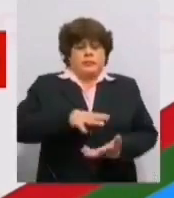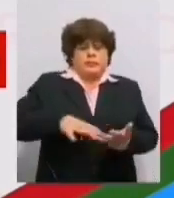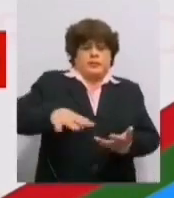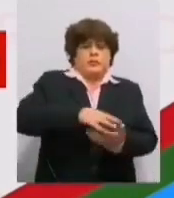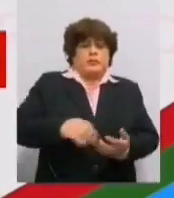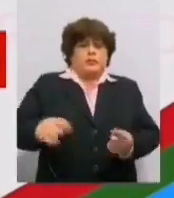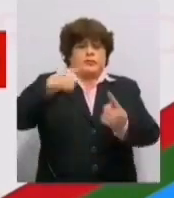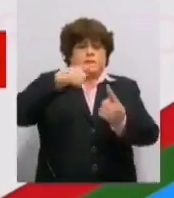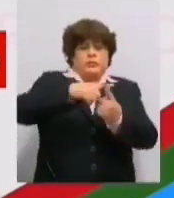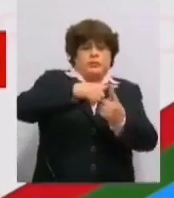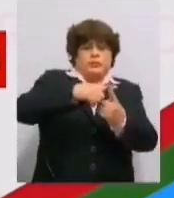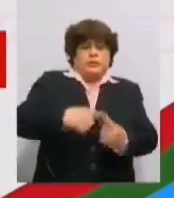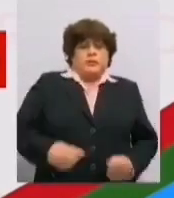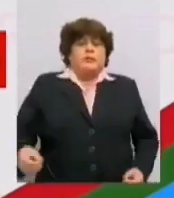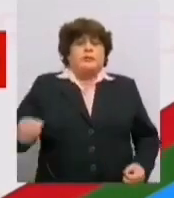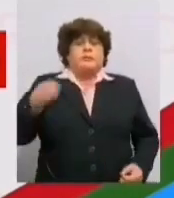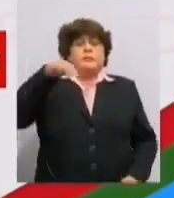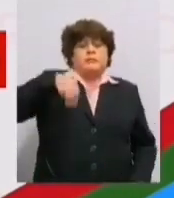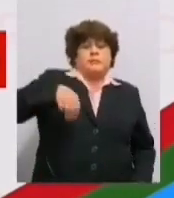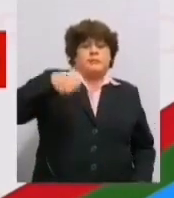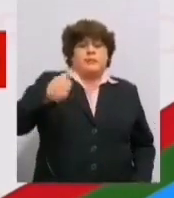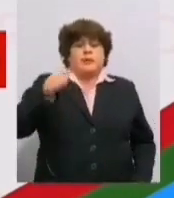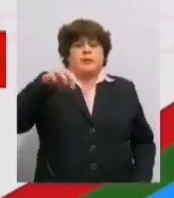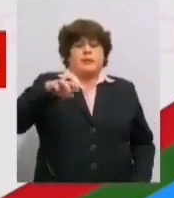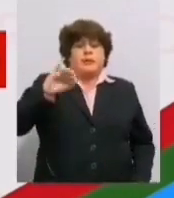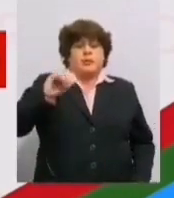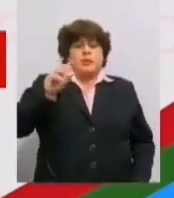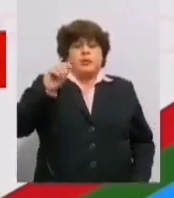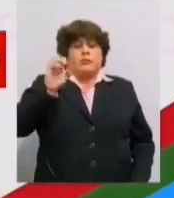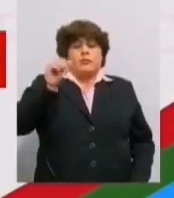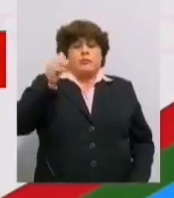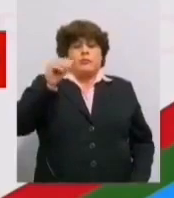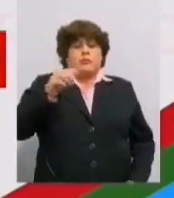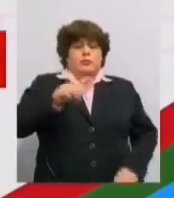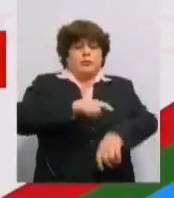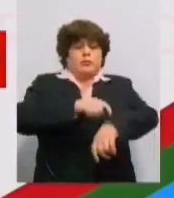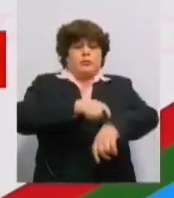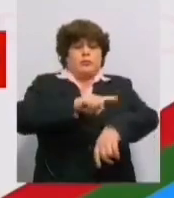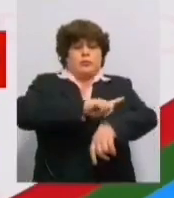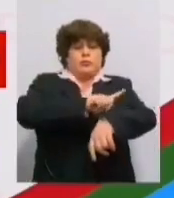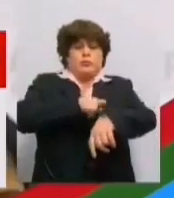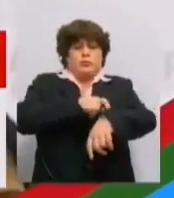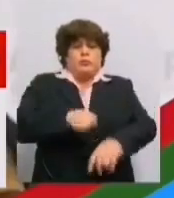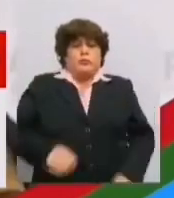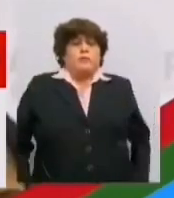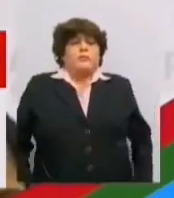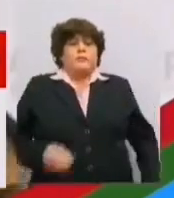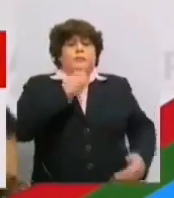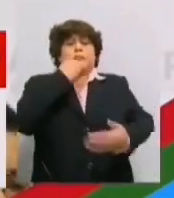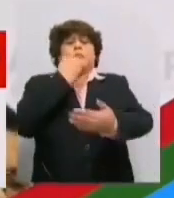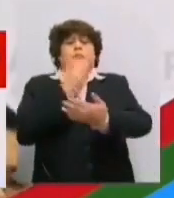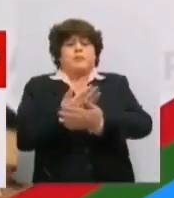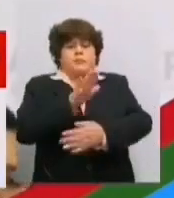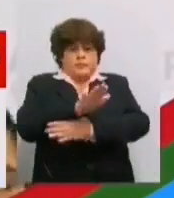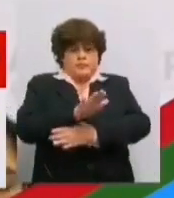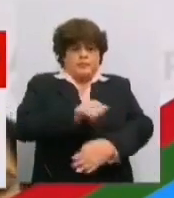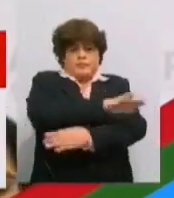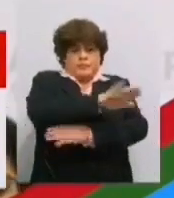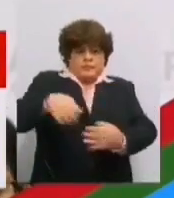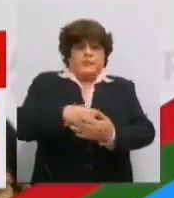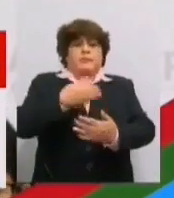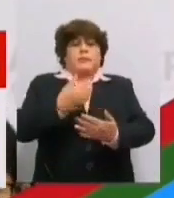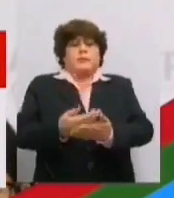regional súmate el señor Marino Teófilo lavado Valdivia que encuentra con un minuto desde ahora Buenas tardes a todos